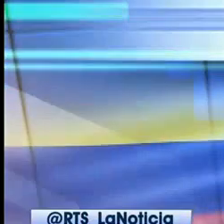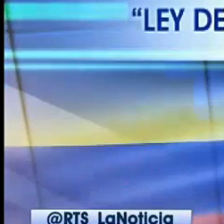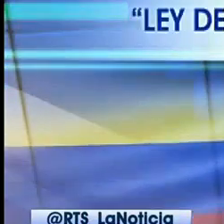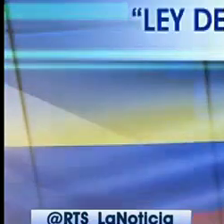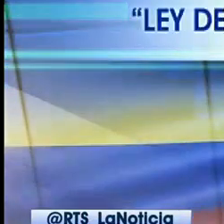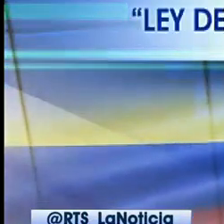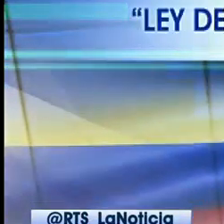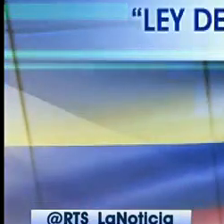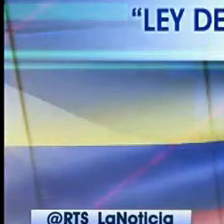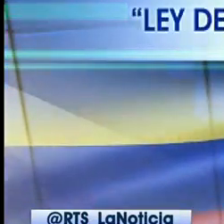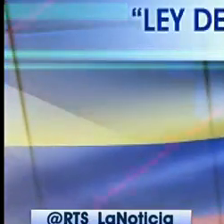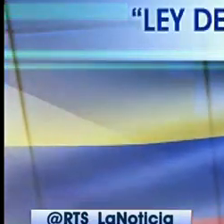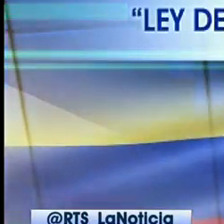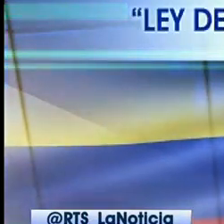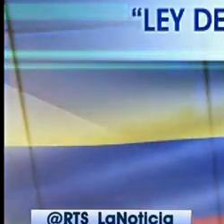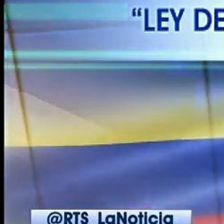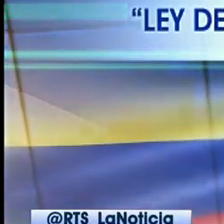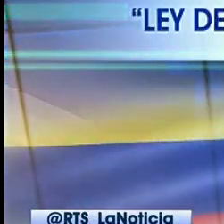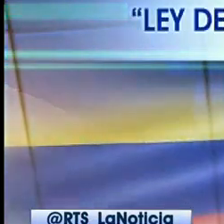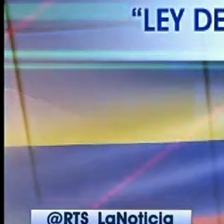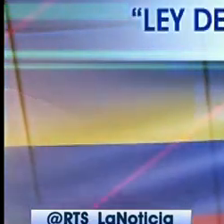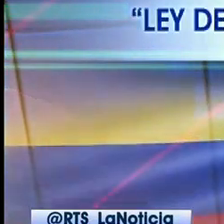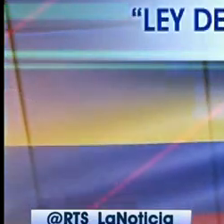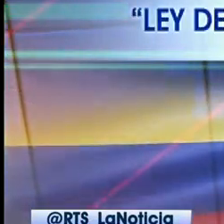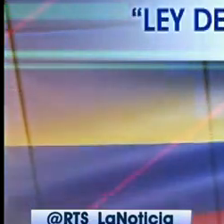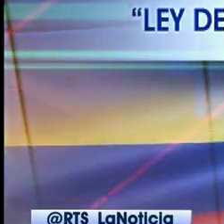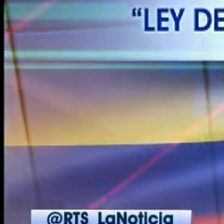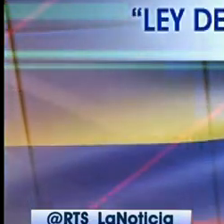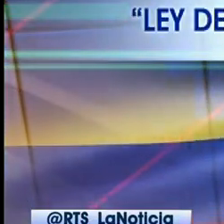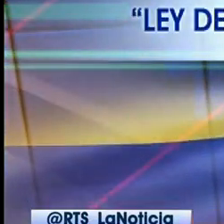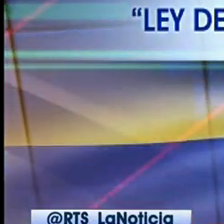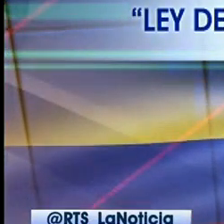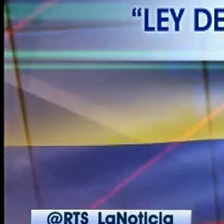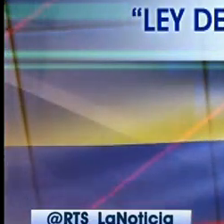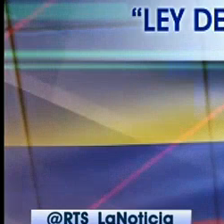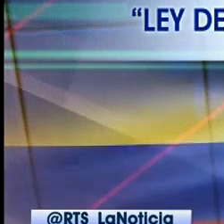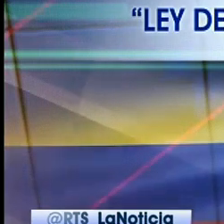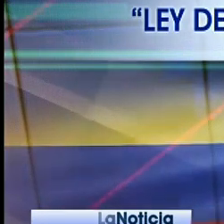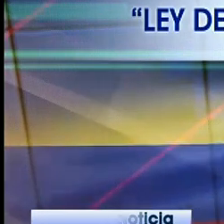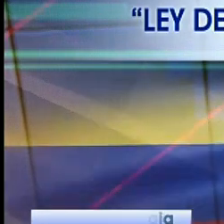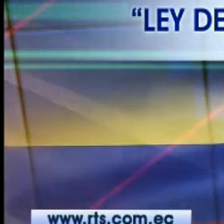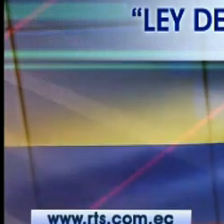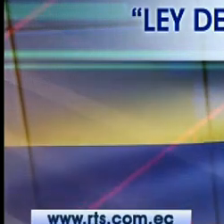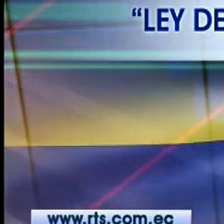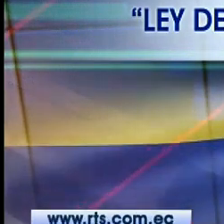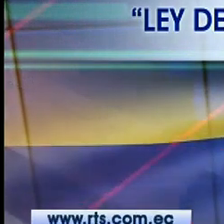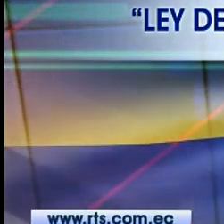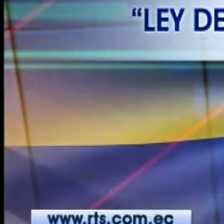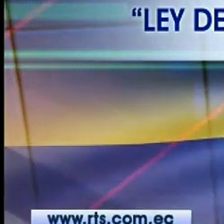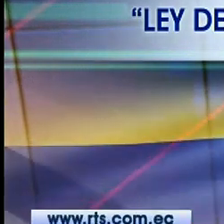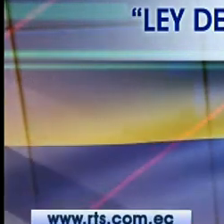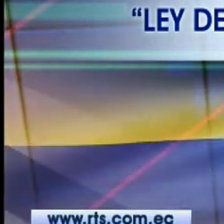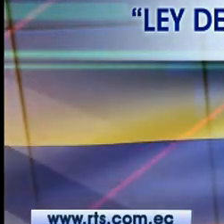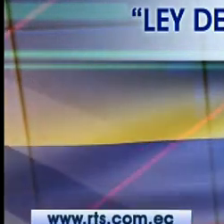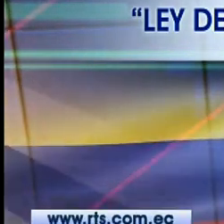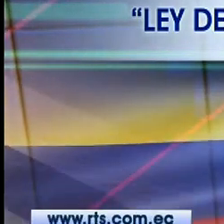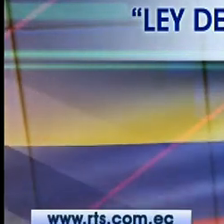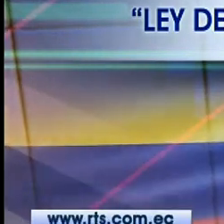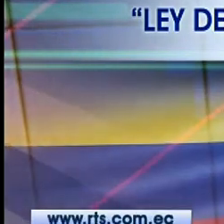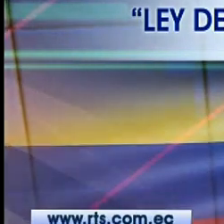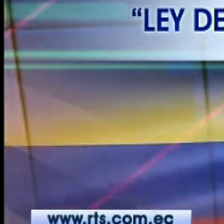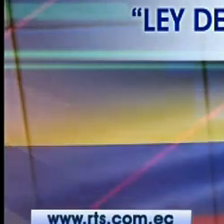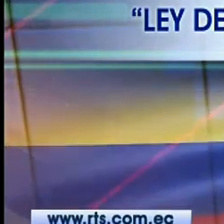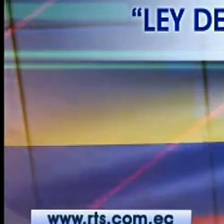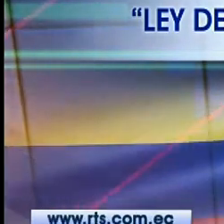Pregunta 6. ¿Está usted de acuerdo con que se derogue la ley orgánica para evitar la especulación sobre el valor de las